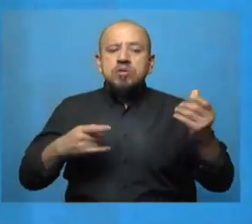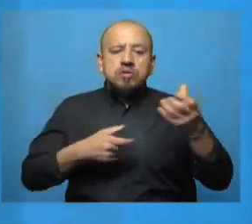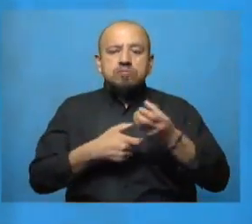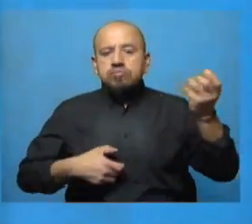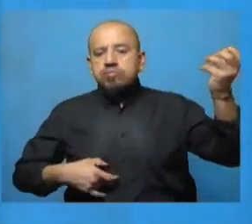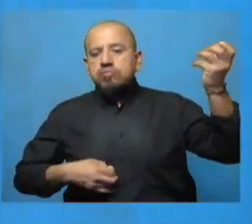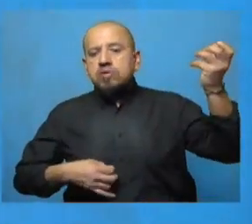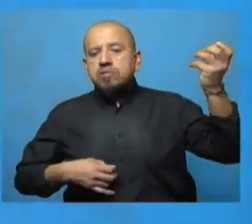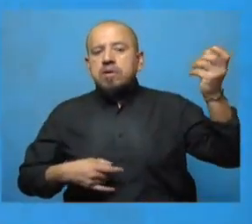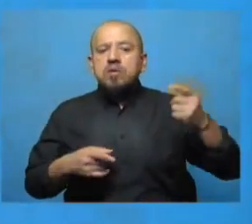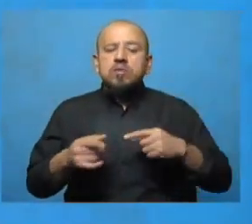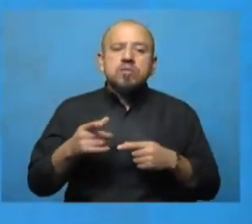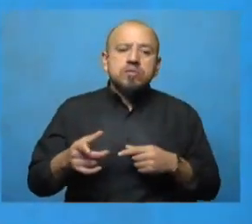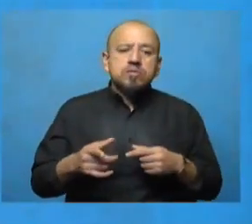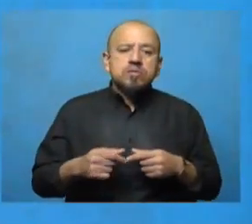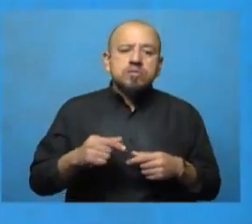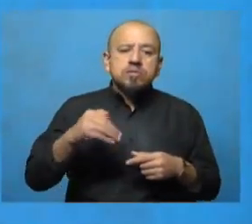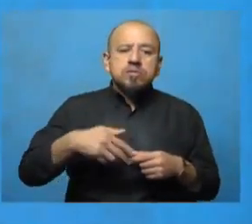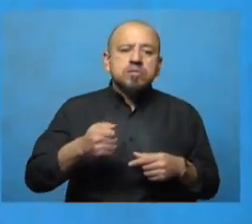el National